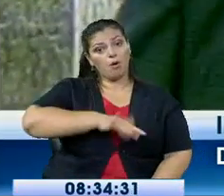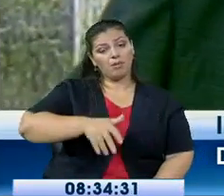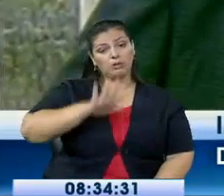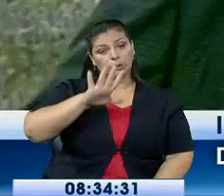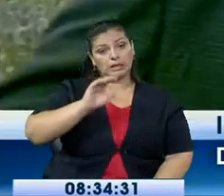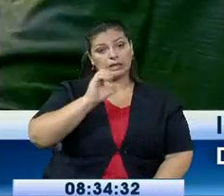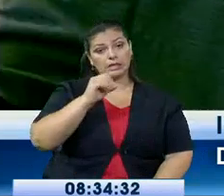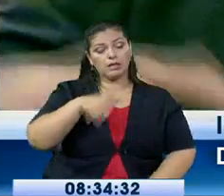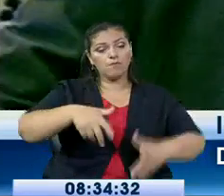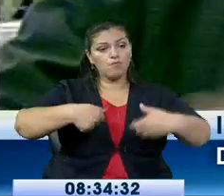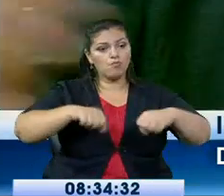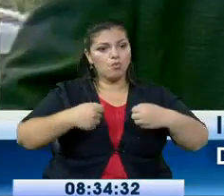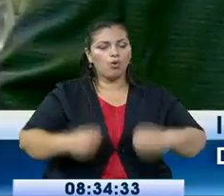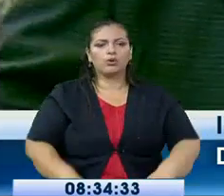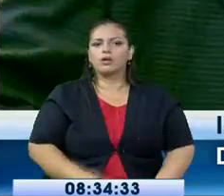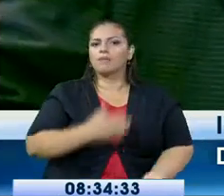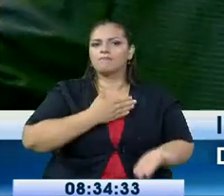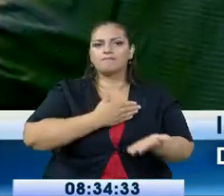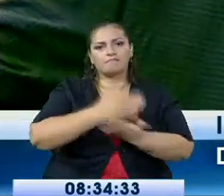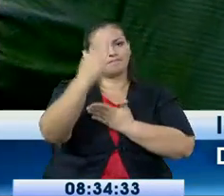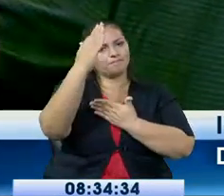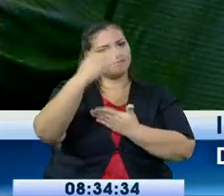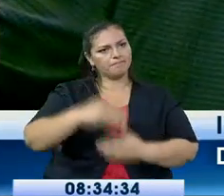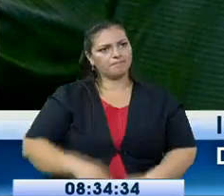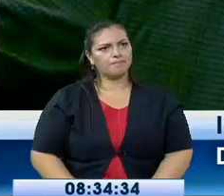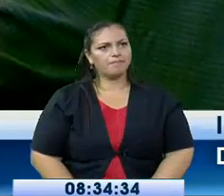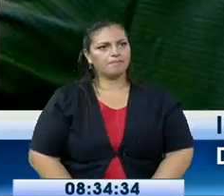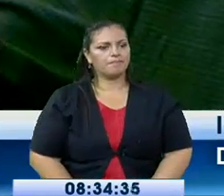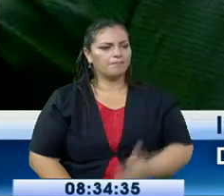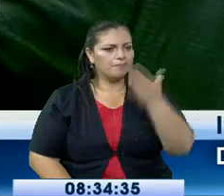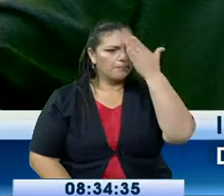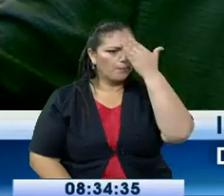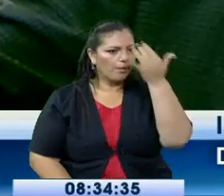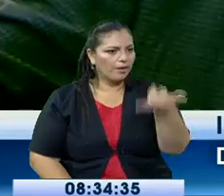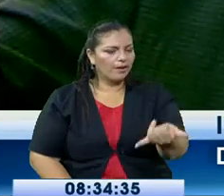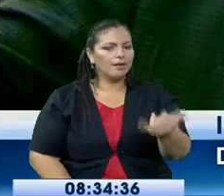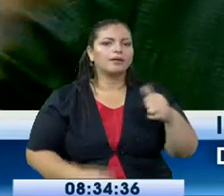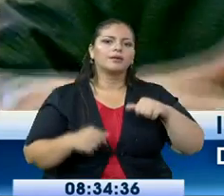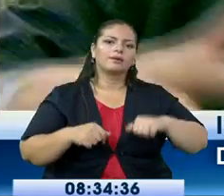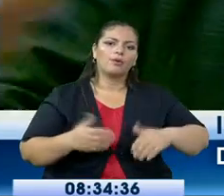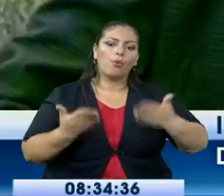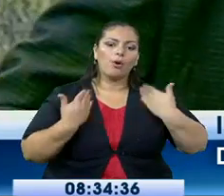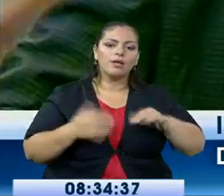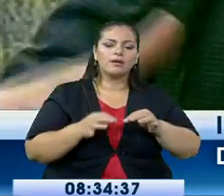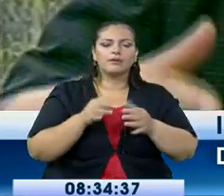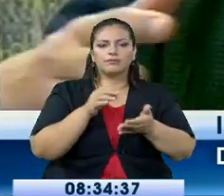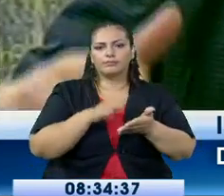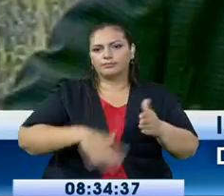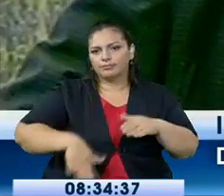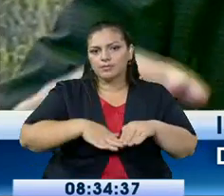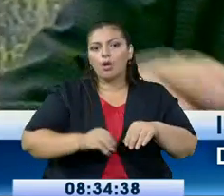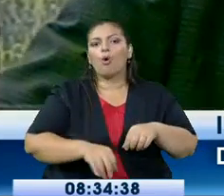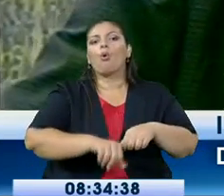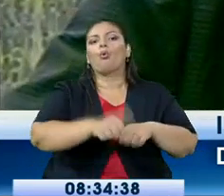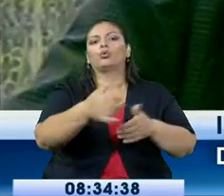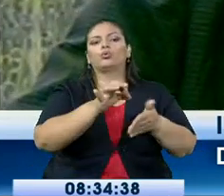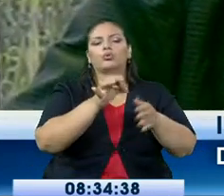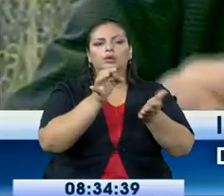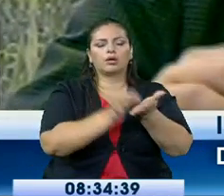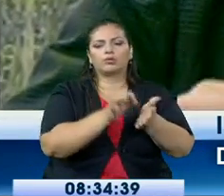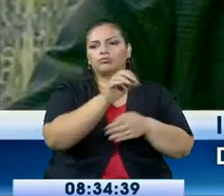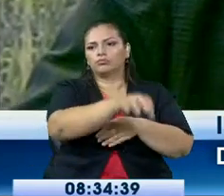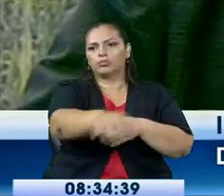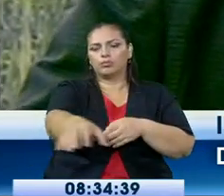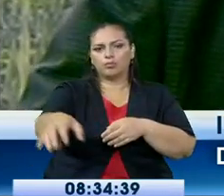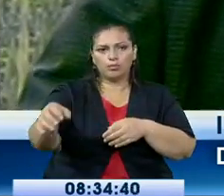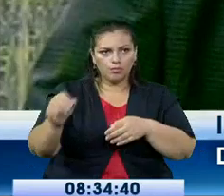que de alguna forma u otra vienen de otros cantones cercanos y que quieren prestar servicio en la ciudad. Definitivamente, una